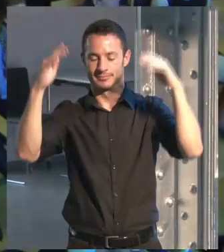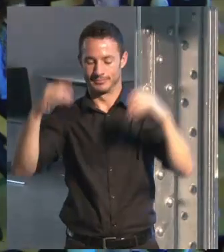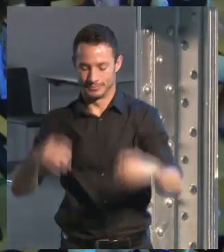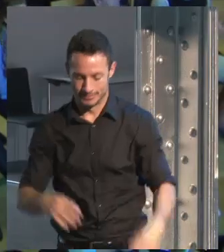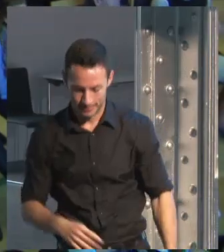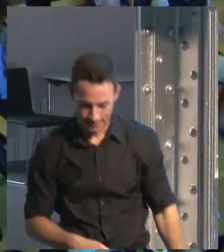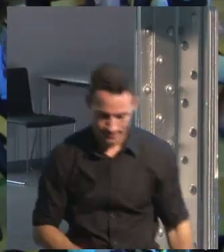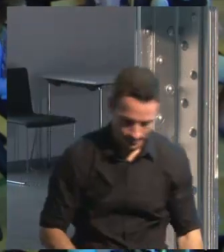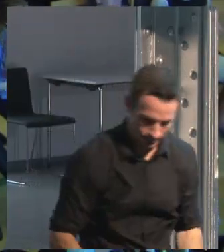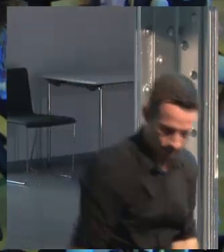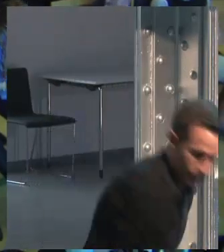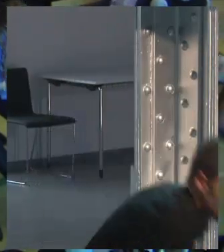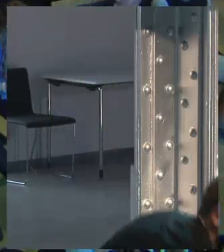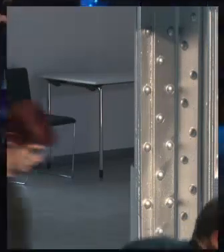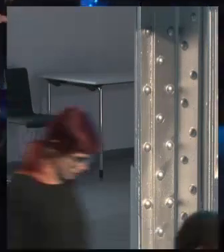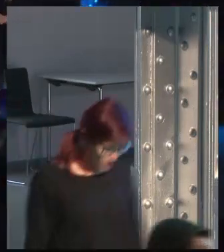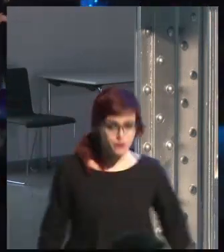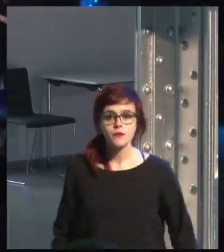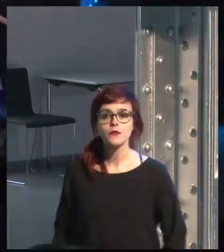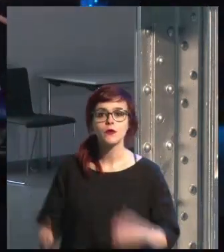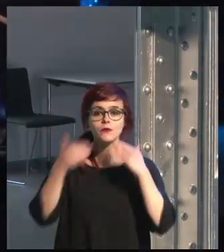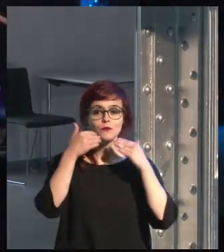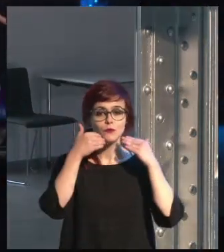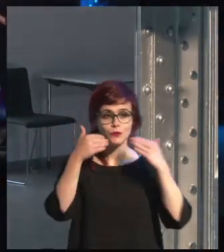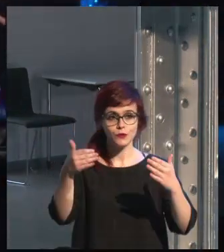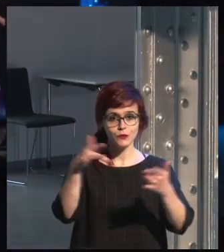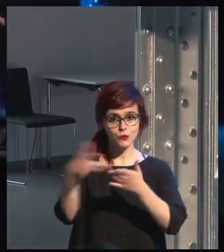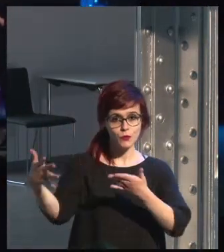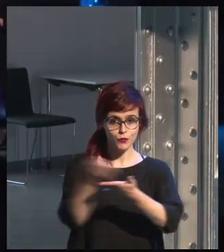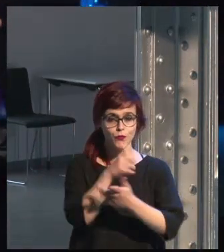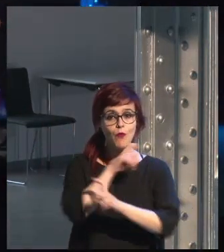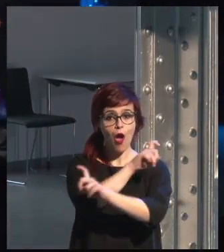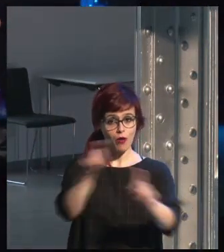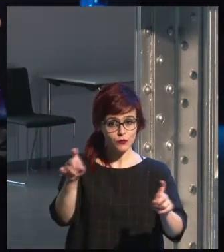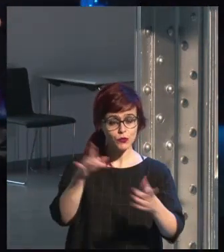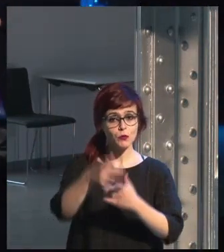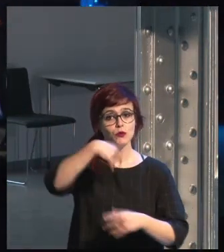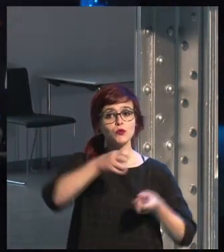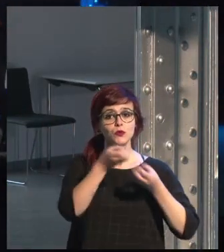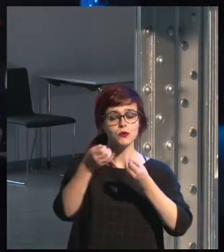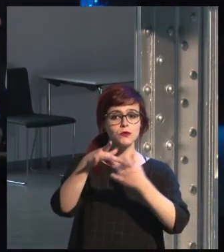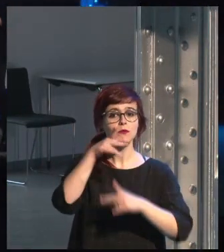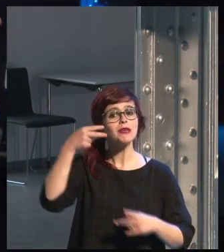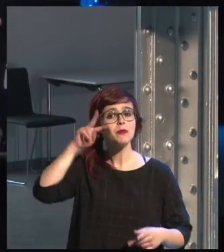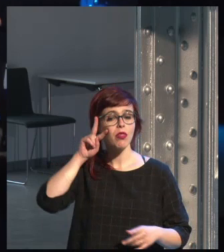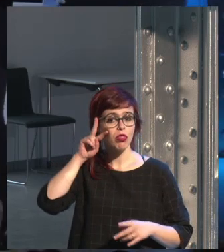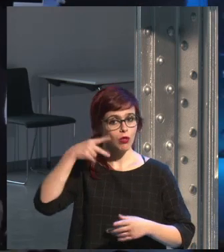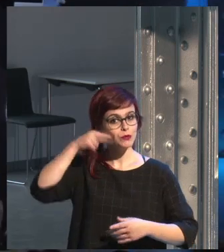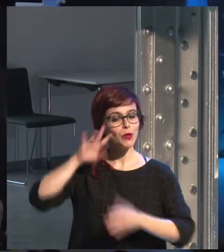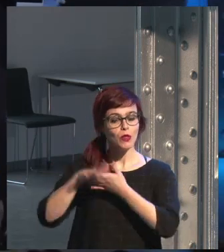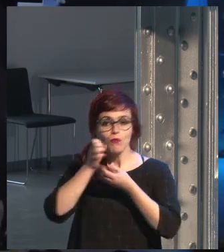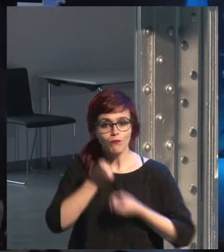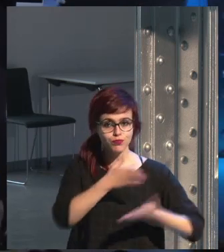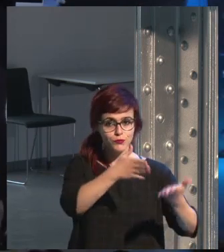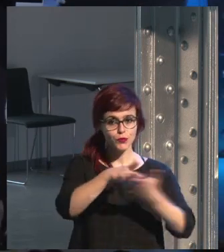Muchísimas gracias y enhorabuena por este proyecto. Contaros que nosotros llevamos vuestra experiencia. Claro, no es lo